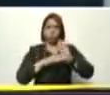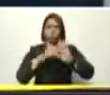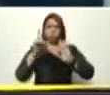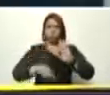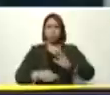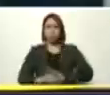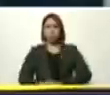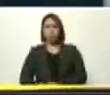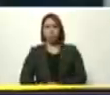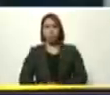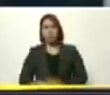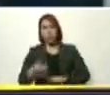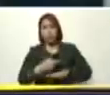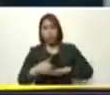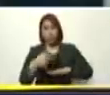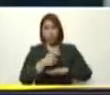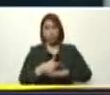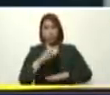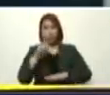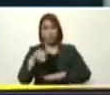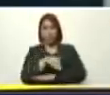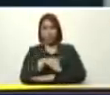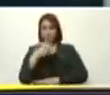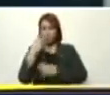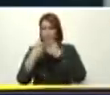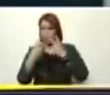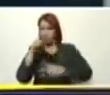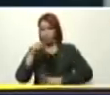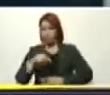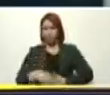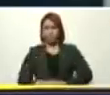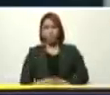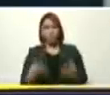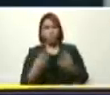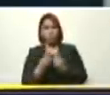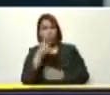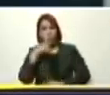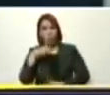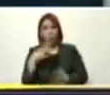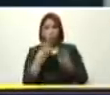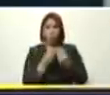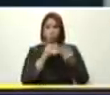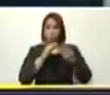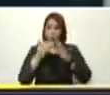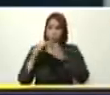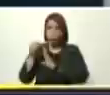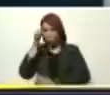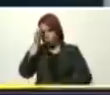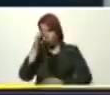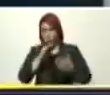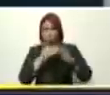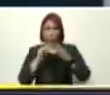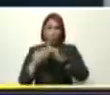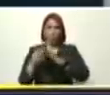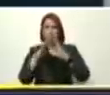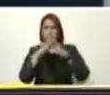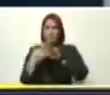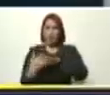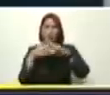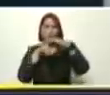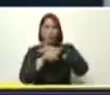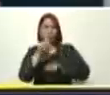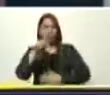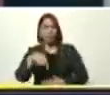Y bueno, la gobernación es en la calle, la gobernación es con el pueblo, es con la comuna, es con el consejo comunal, es barrio adentro.